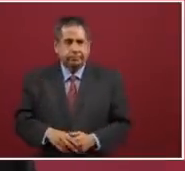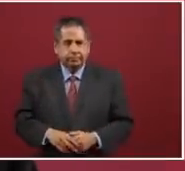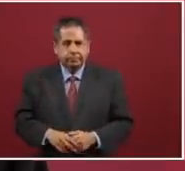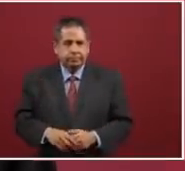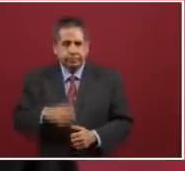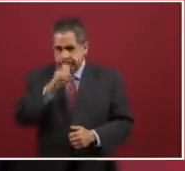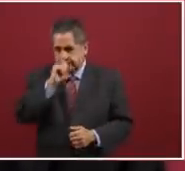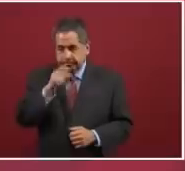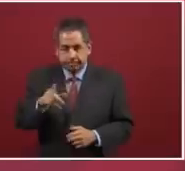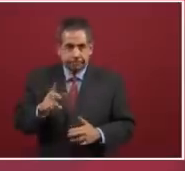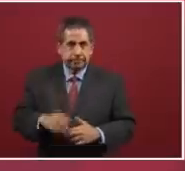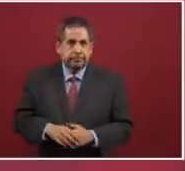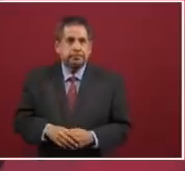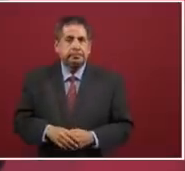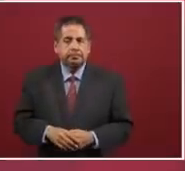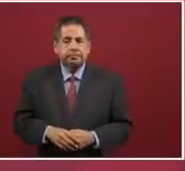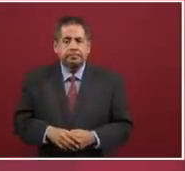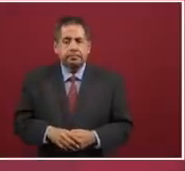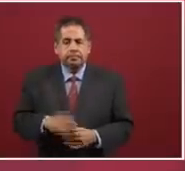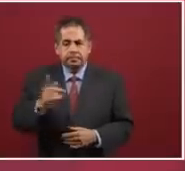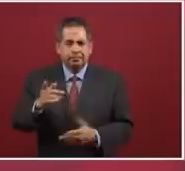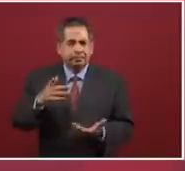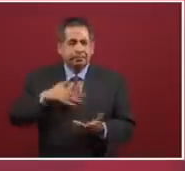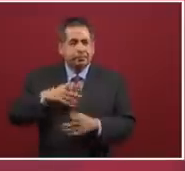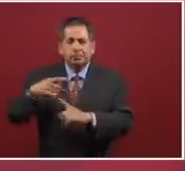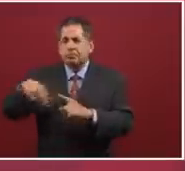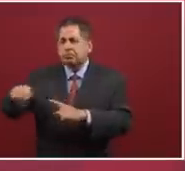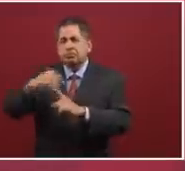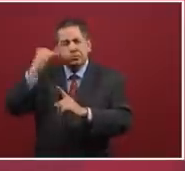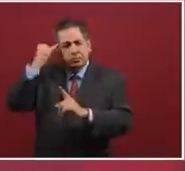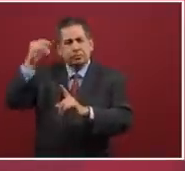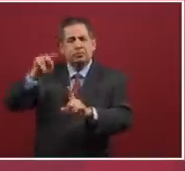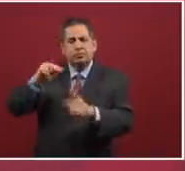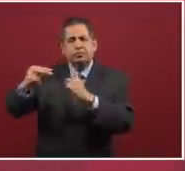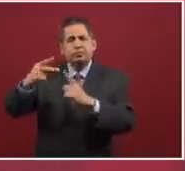Además, es un punto de vista,